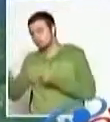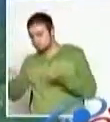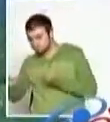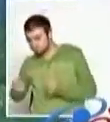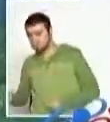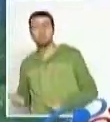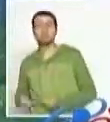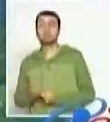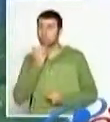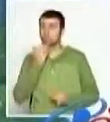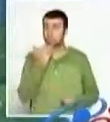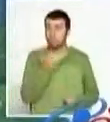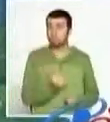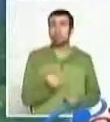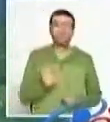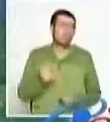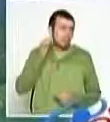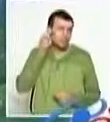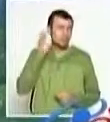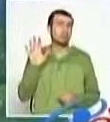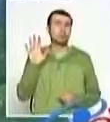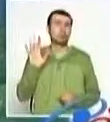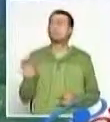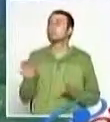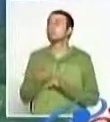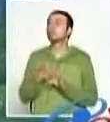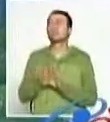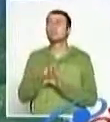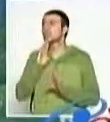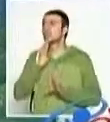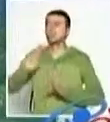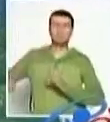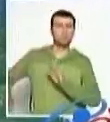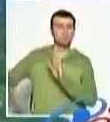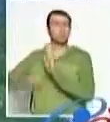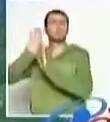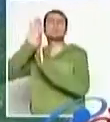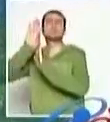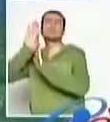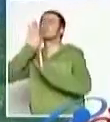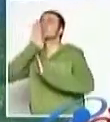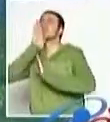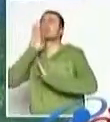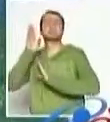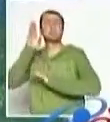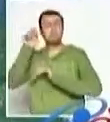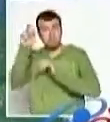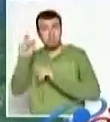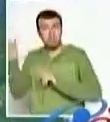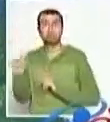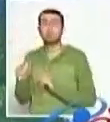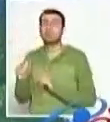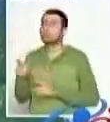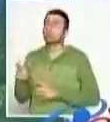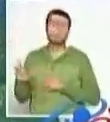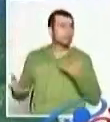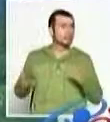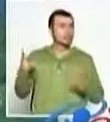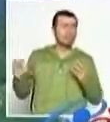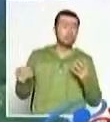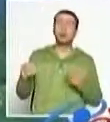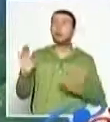qué no decirlo? Así la palabra suene feo, de mercenarios, de personas que sin escrúpulos y sin